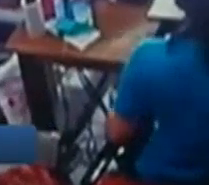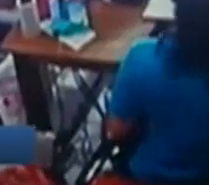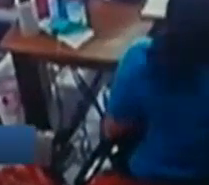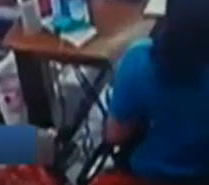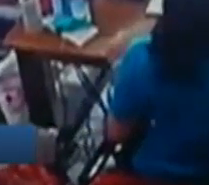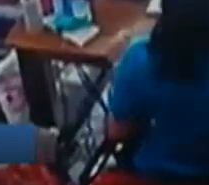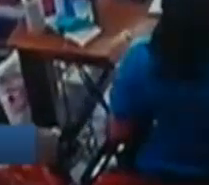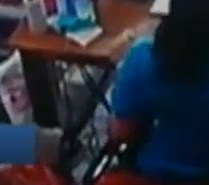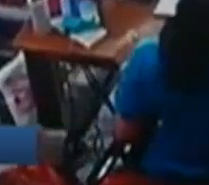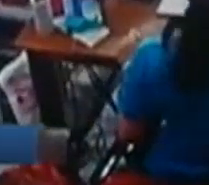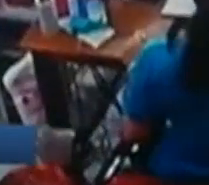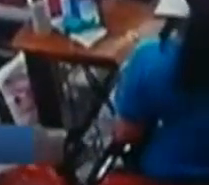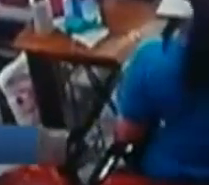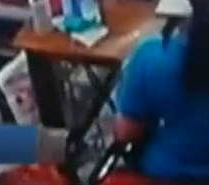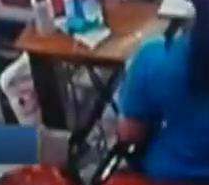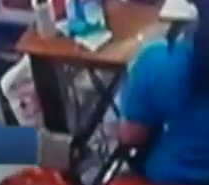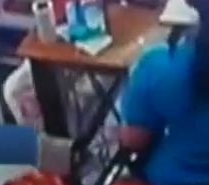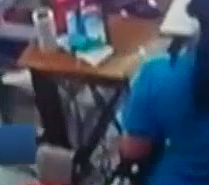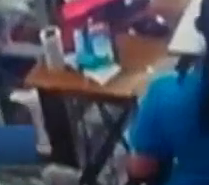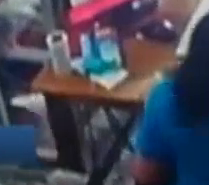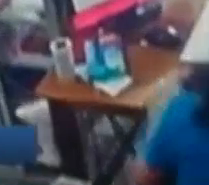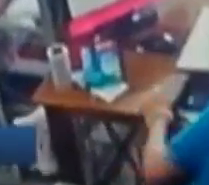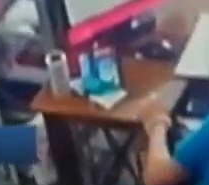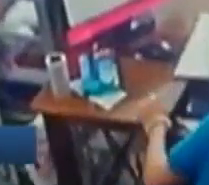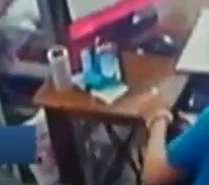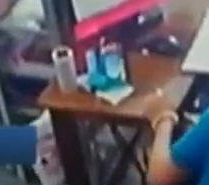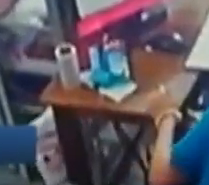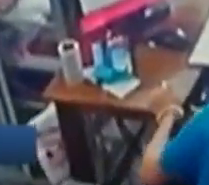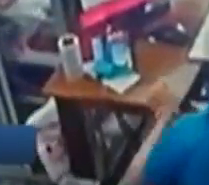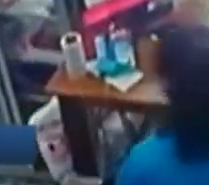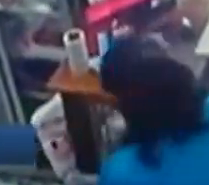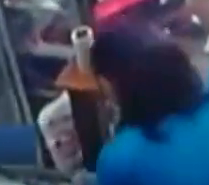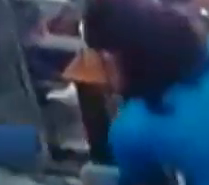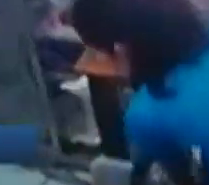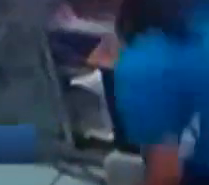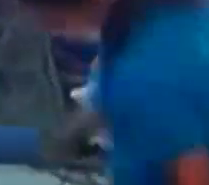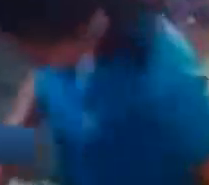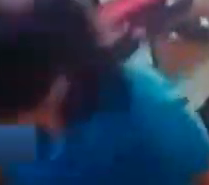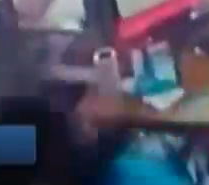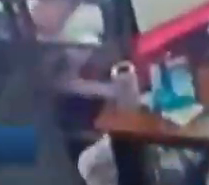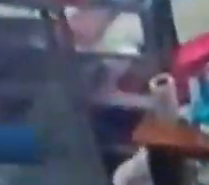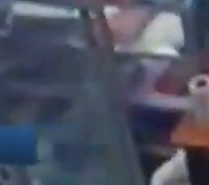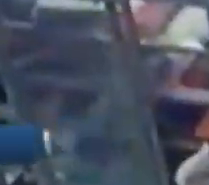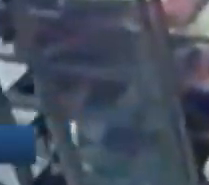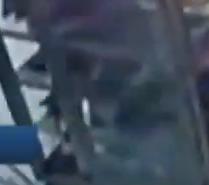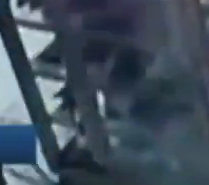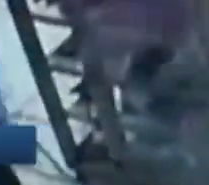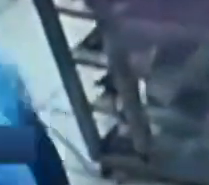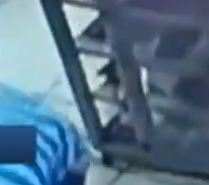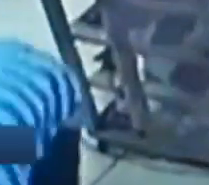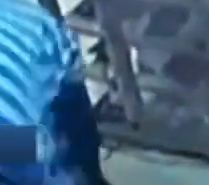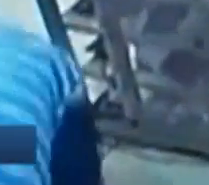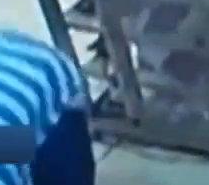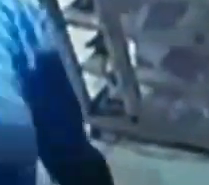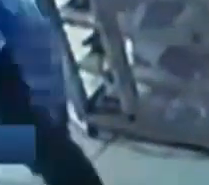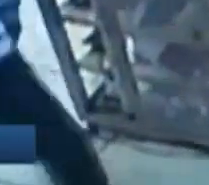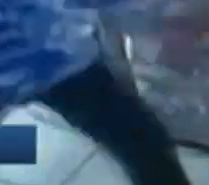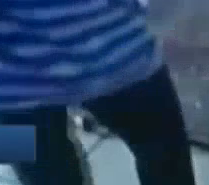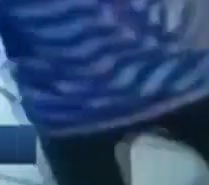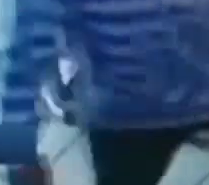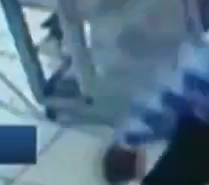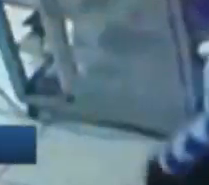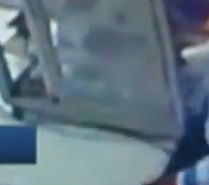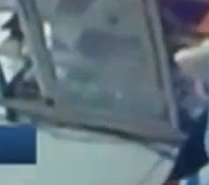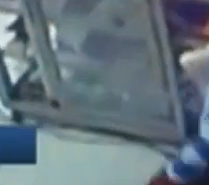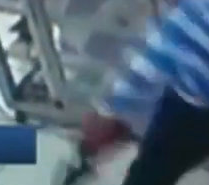Cámara de seguridad de un local de venta de teléfonos celulares registró el robo perpetrado por dos sujetos armados en